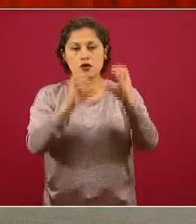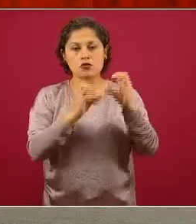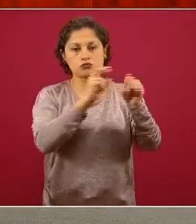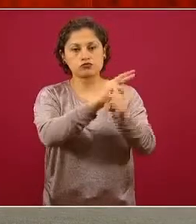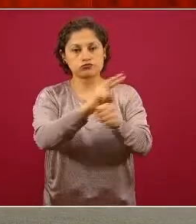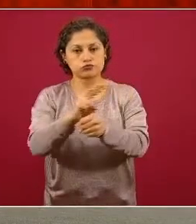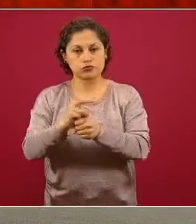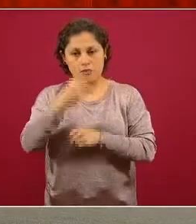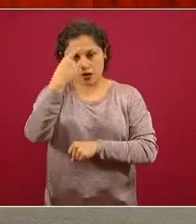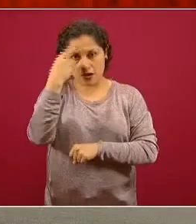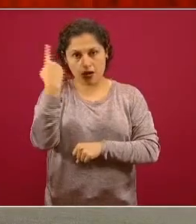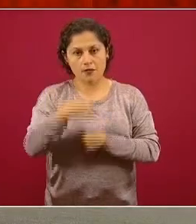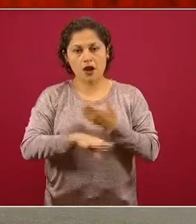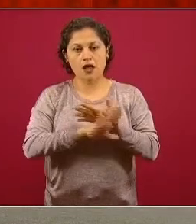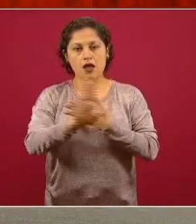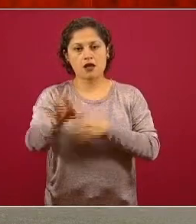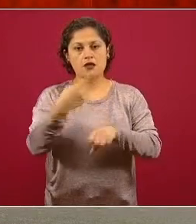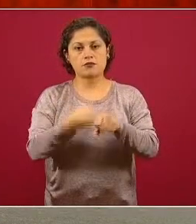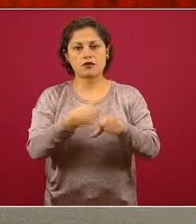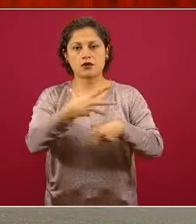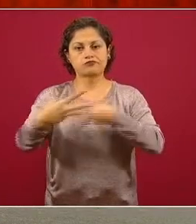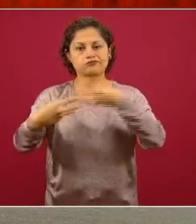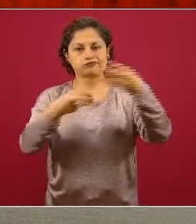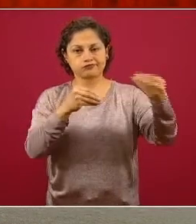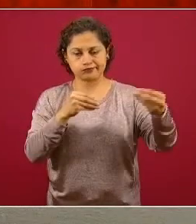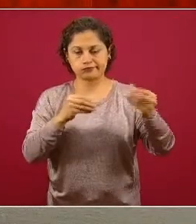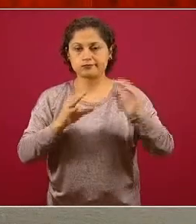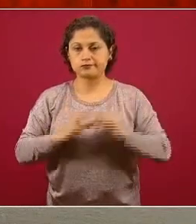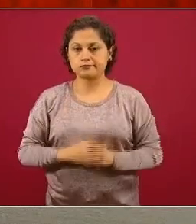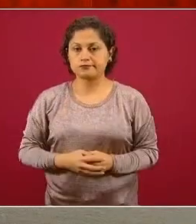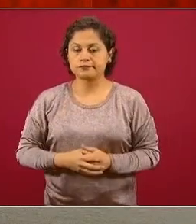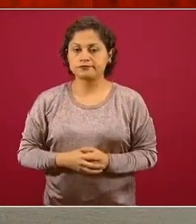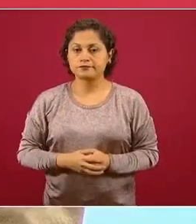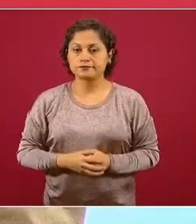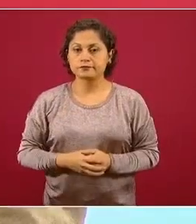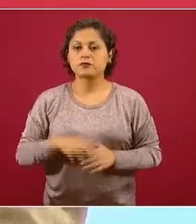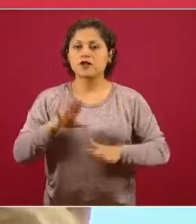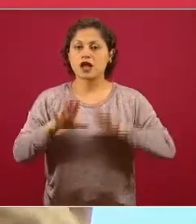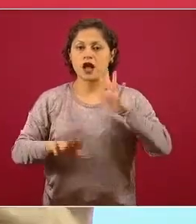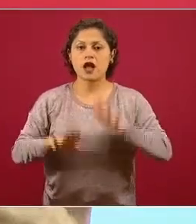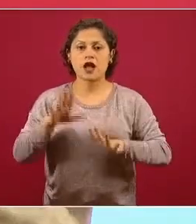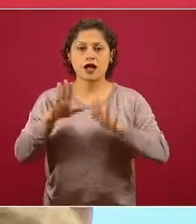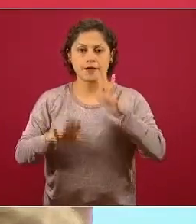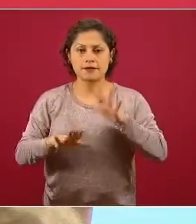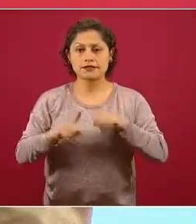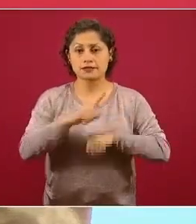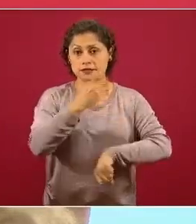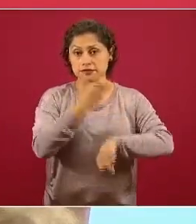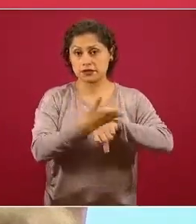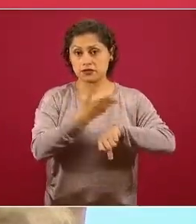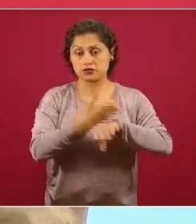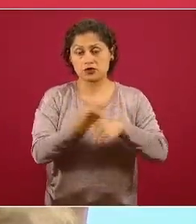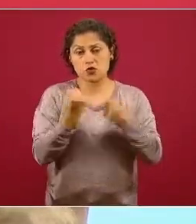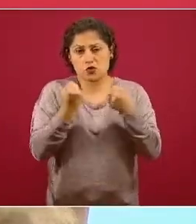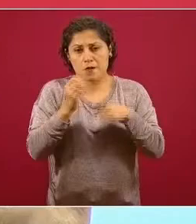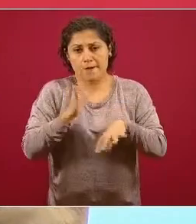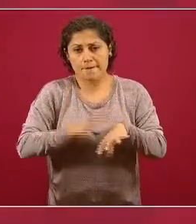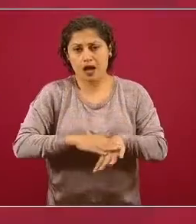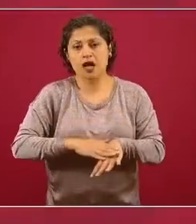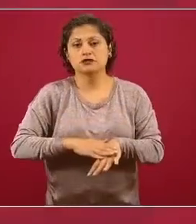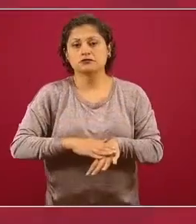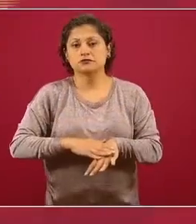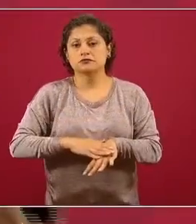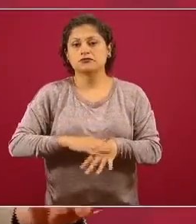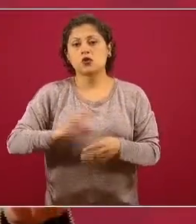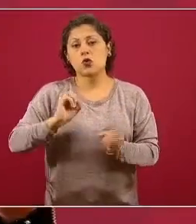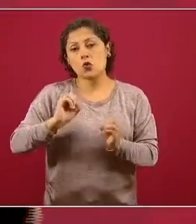de intensidad de las epidemias. Por momentos ha sido más intenso en el lado de Estados Unidos que en México, y